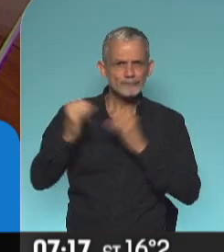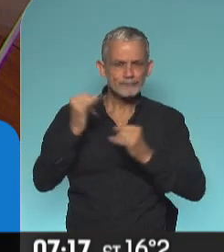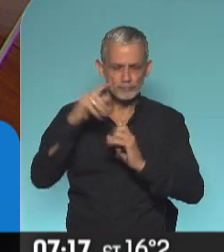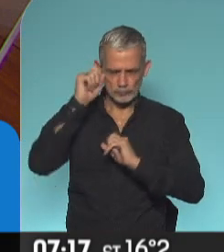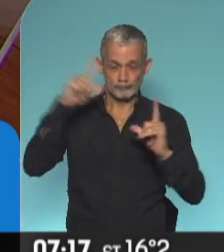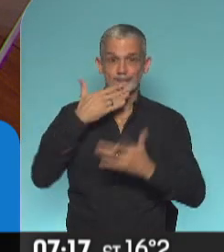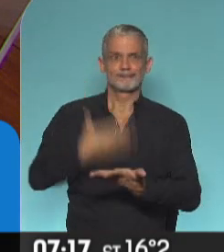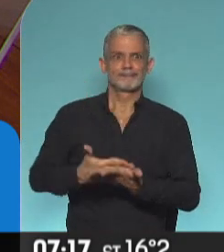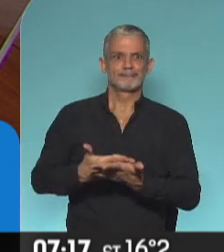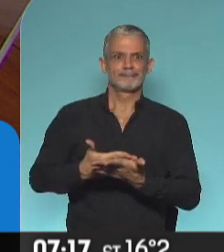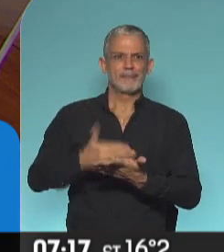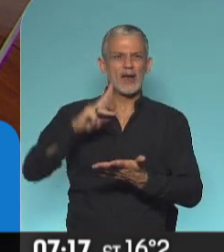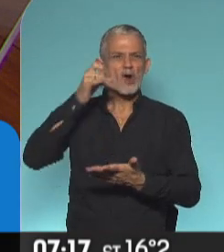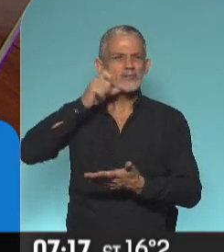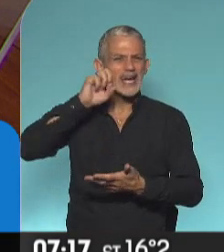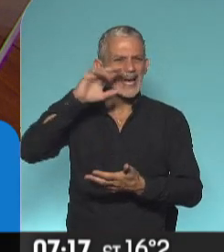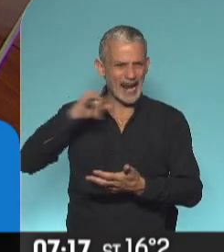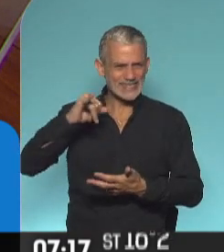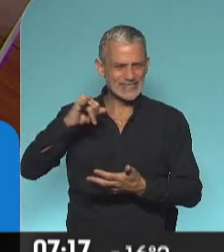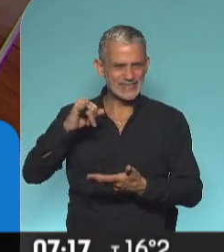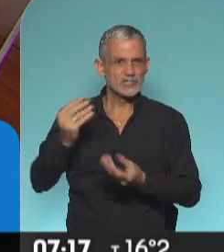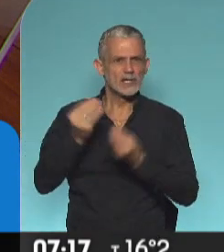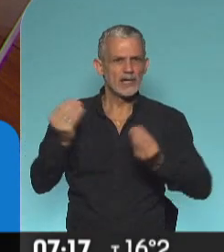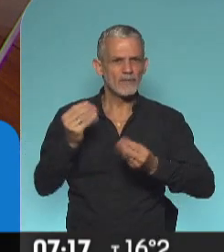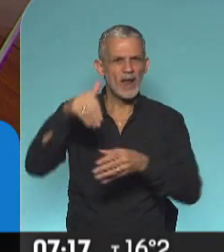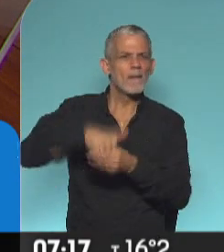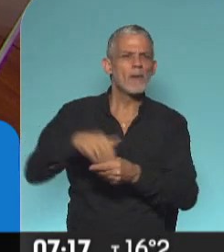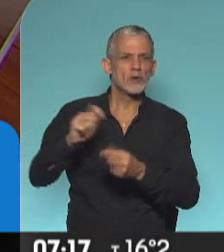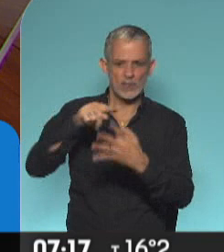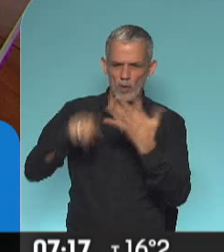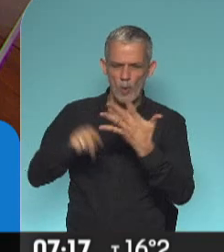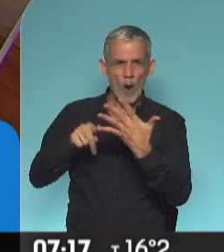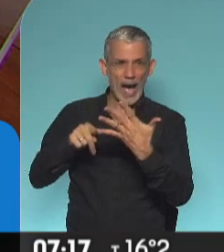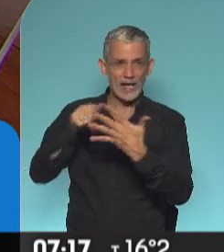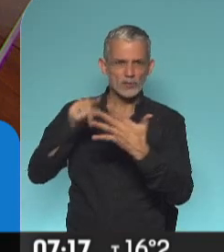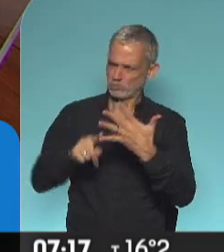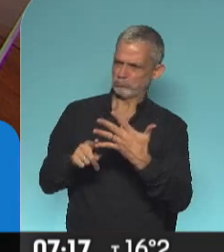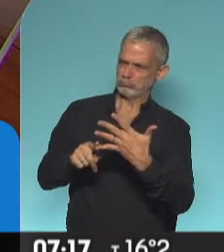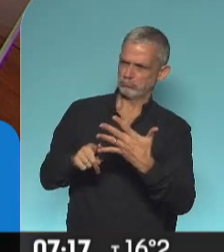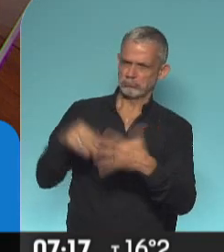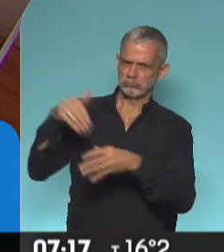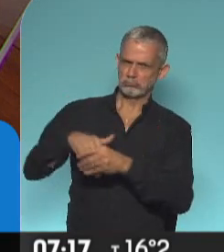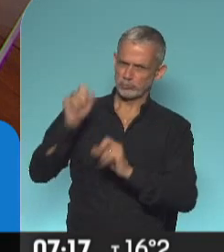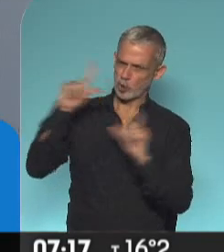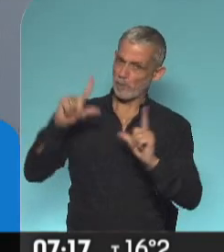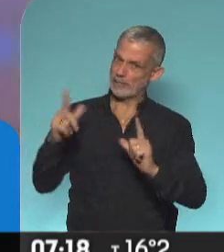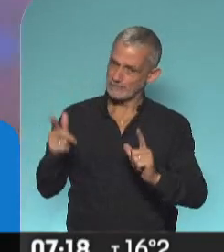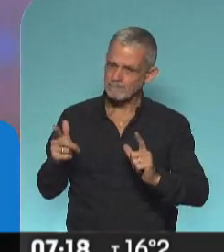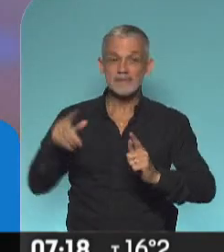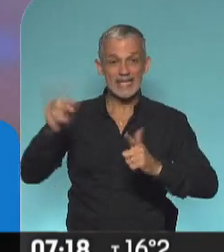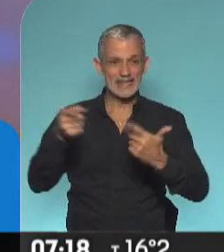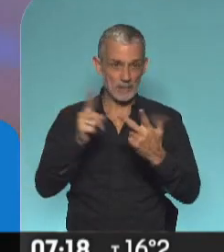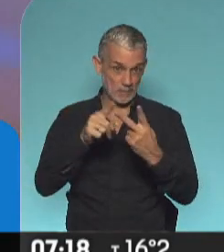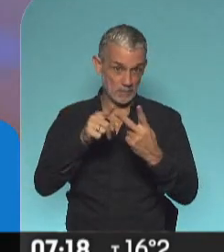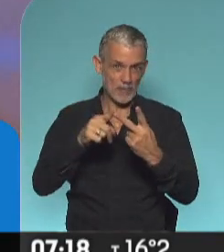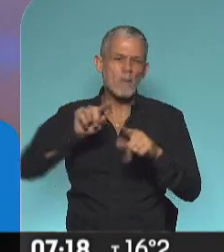sorpresa de parte de Carlos Rosenkrantz ante lo que fue el voto de los otros 4 integrantes de la Corte Suprema. Y también aparece por allí, y es una